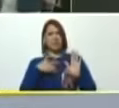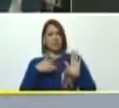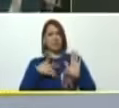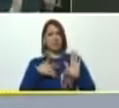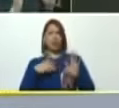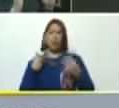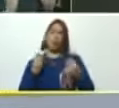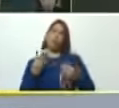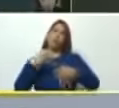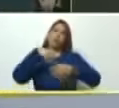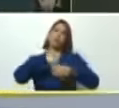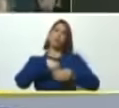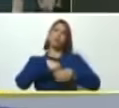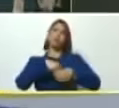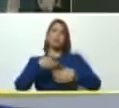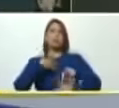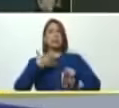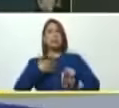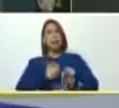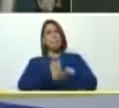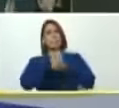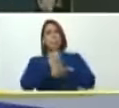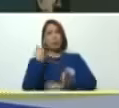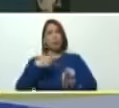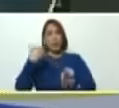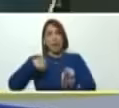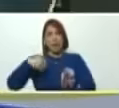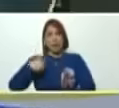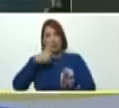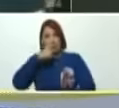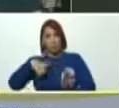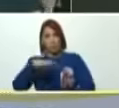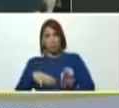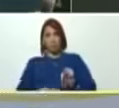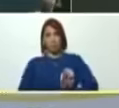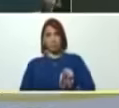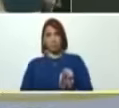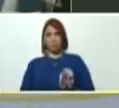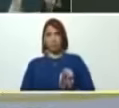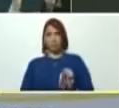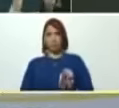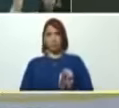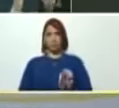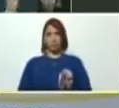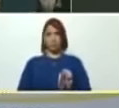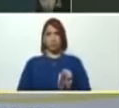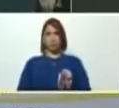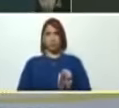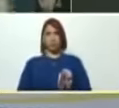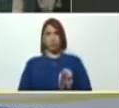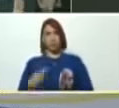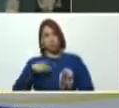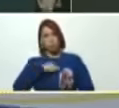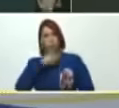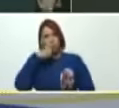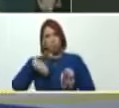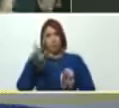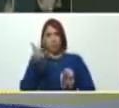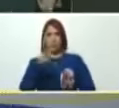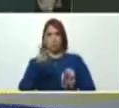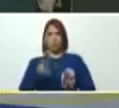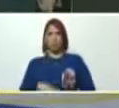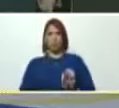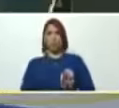esa entrevista y sentí el amor que tiene el pueblo de Argentina para nosotros, los venezolanos y las